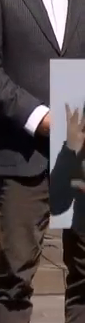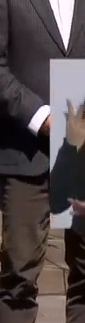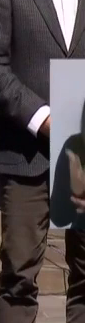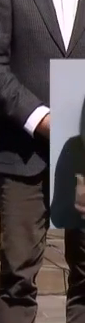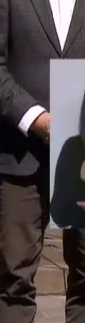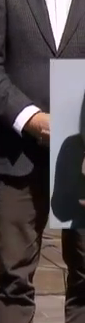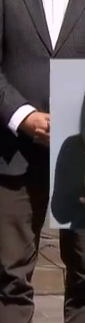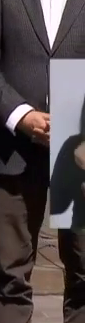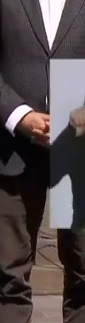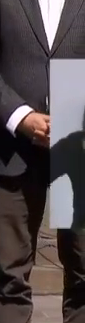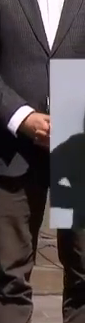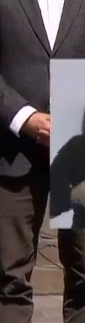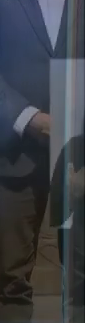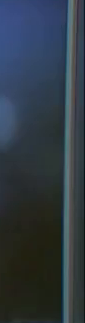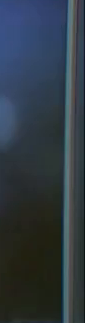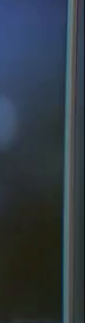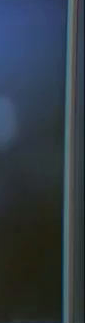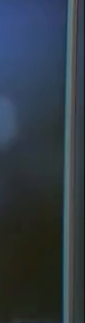Horas Central.